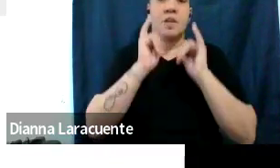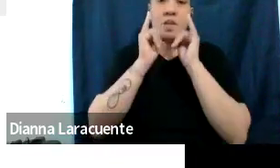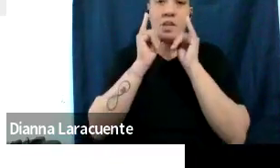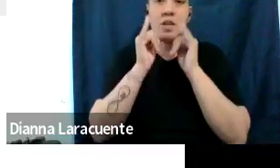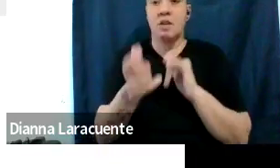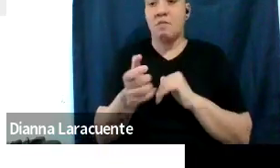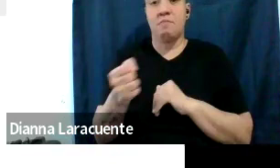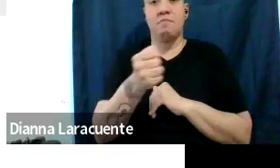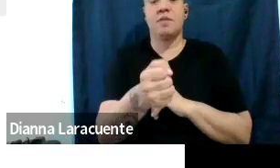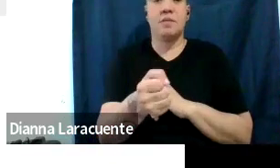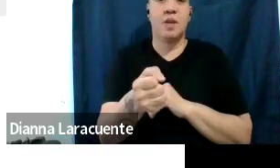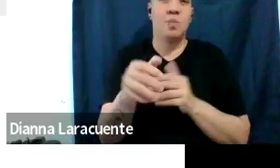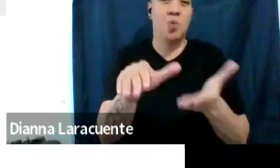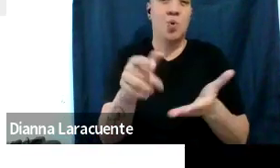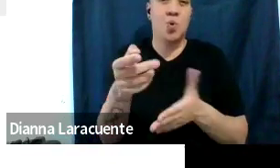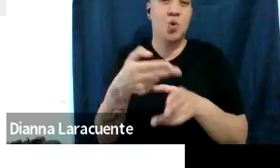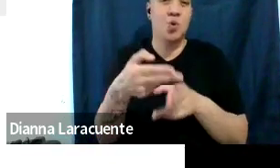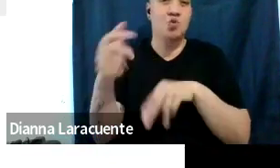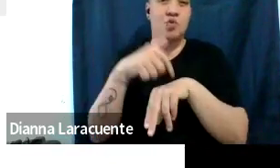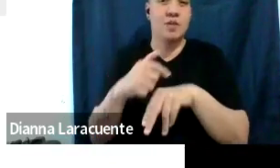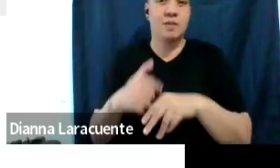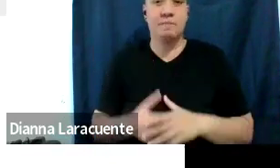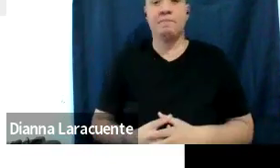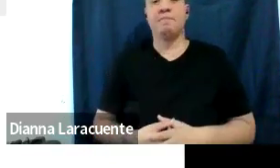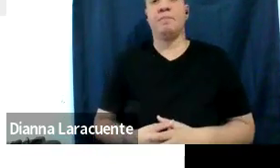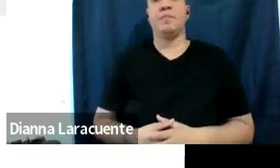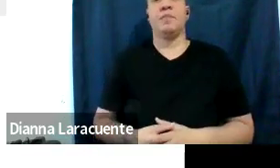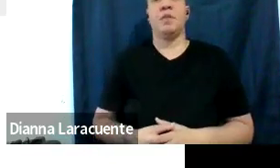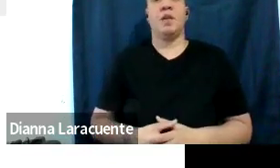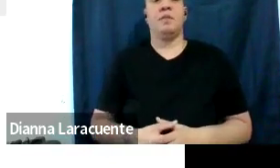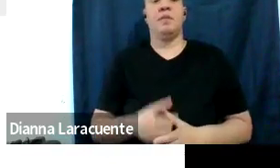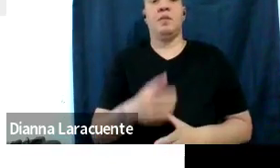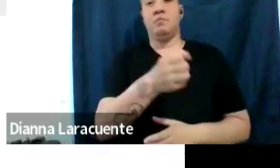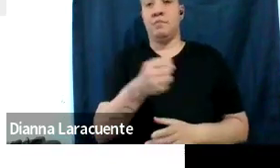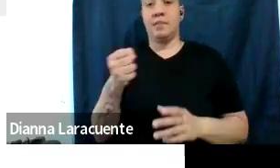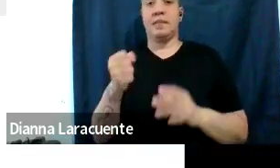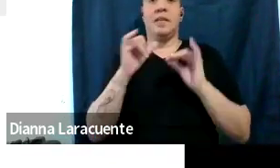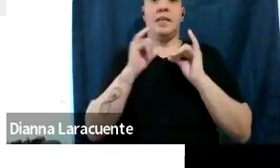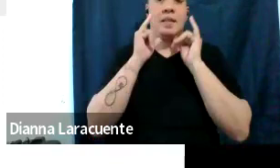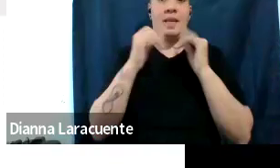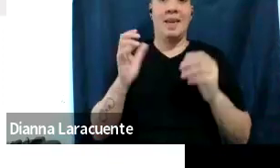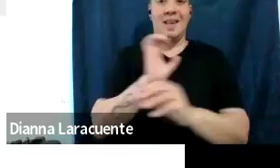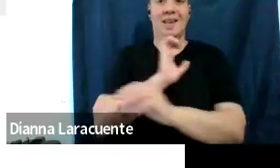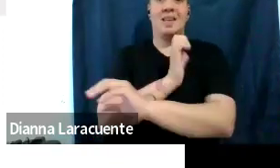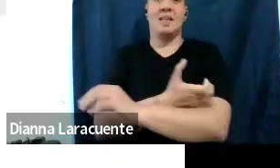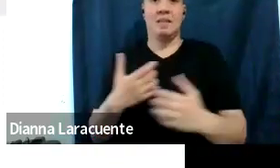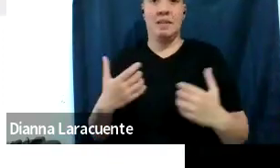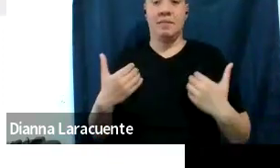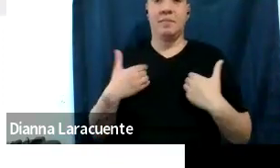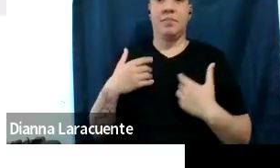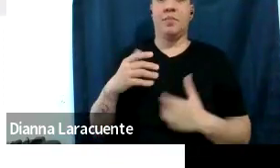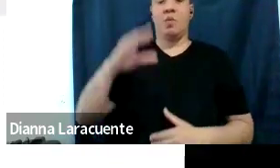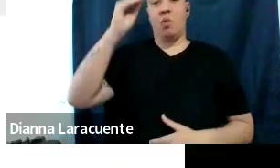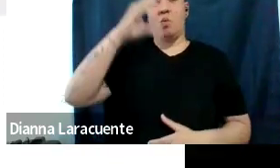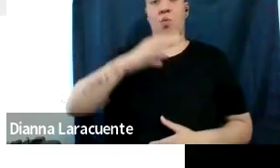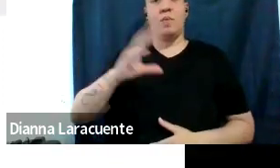lo sacaron de la cárcel, pero había que tener una energía. Era un hombre de 6 pies, muy